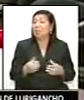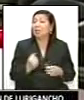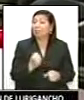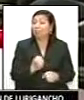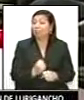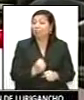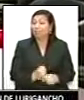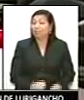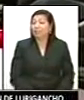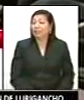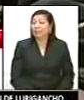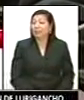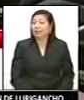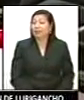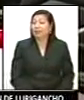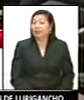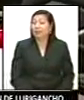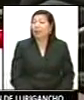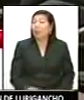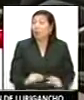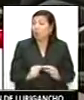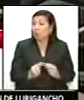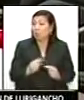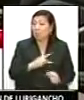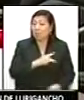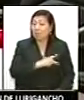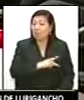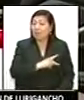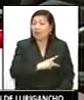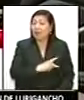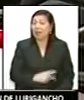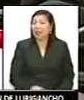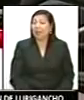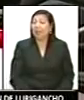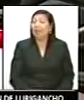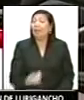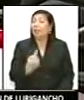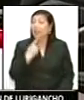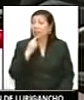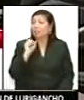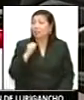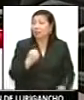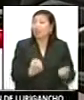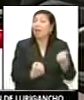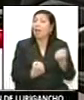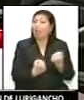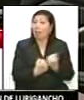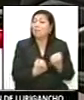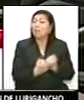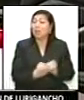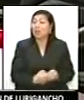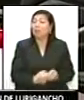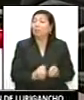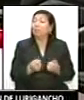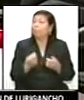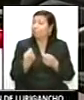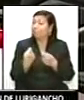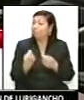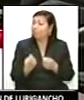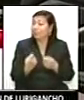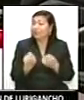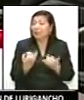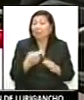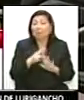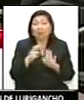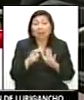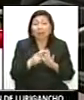trabajo y de nuestra bancada también de Fuerza Popular, debemos decir que apoyamos la insistencia de este